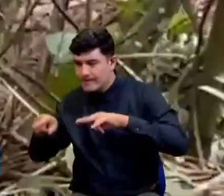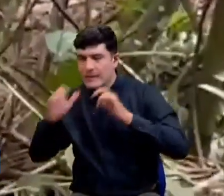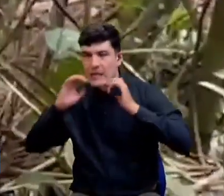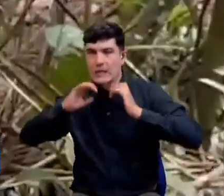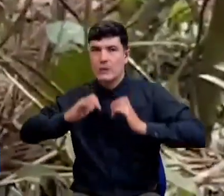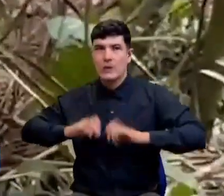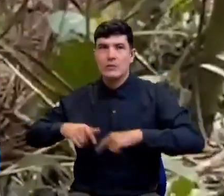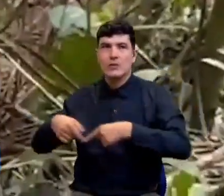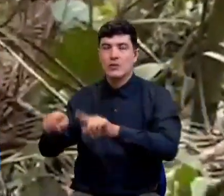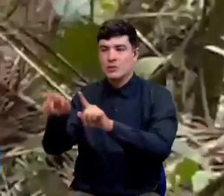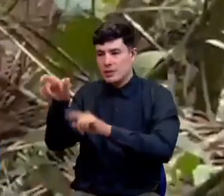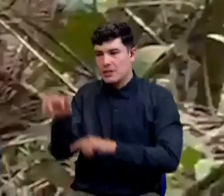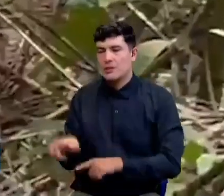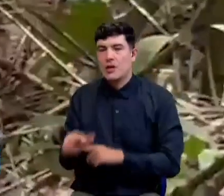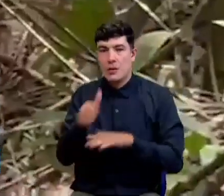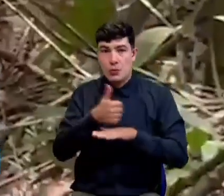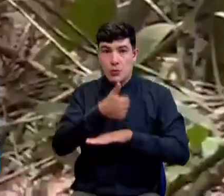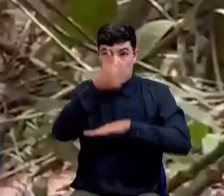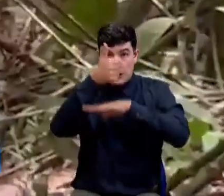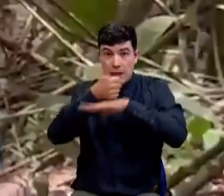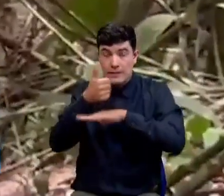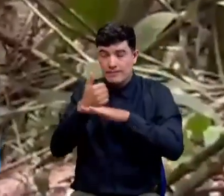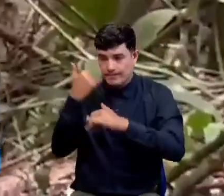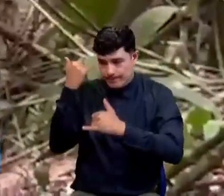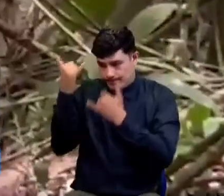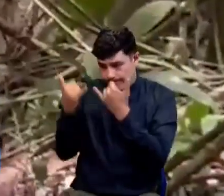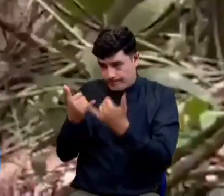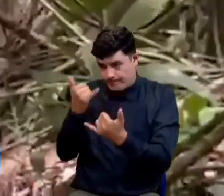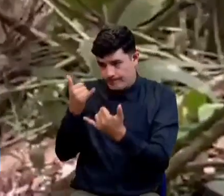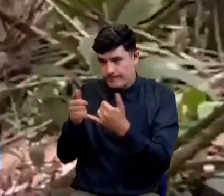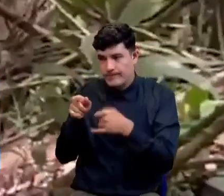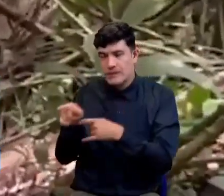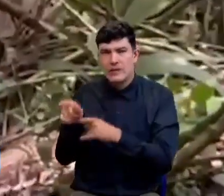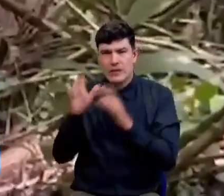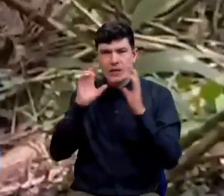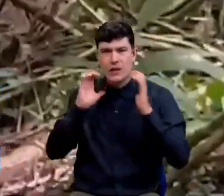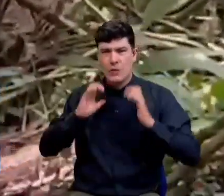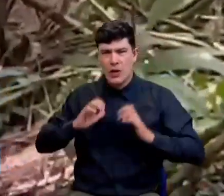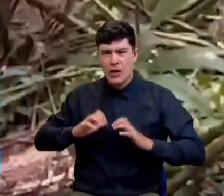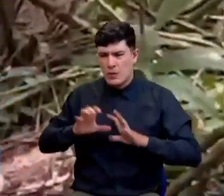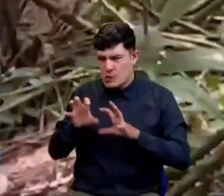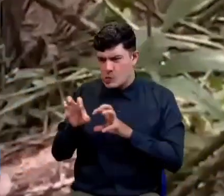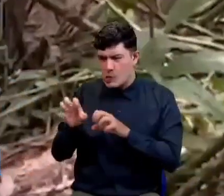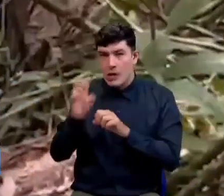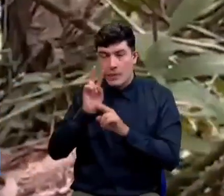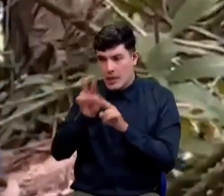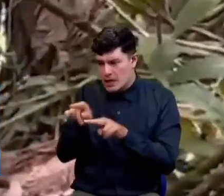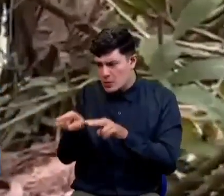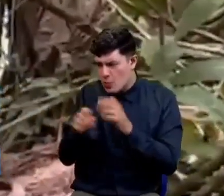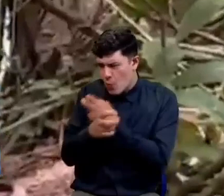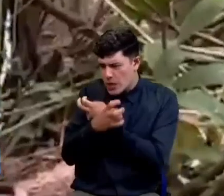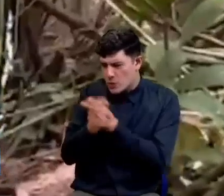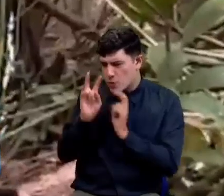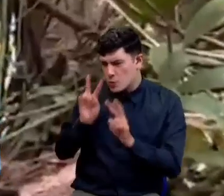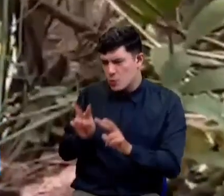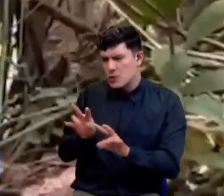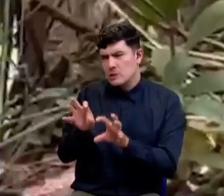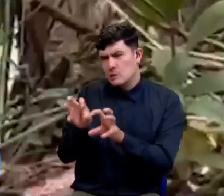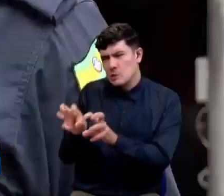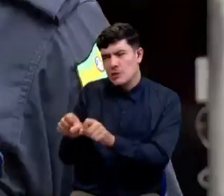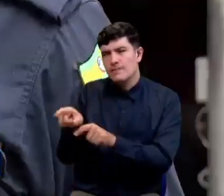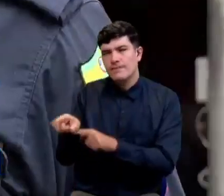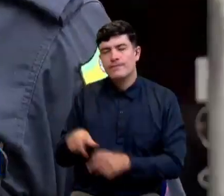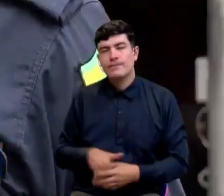esta persona que para las autoridades ya eran notables sus partes óseas. Las unidades nuestras fueron hasta el